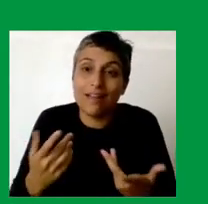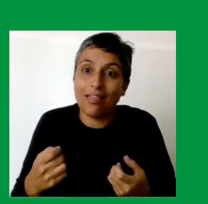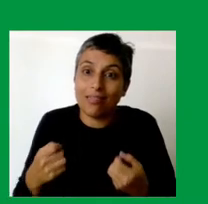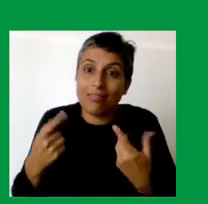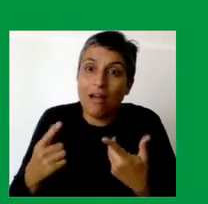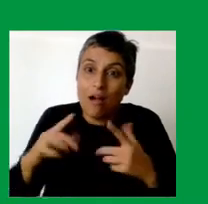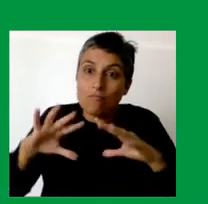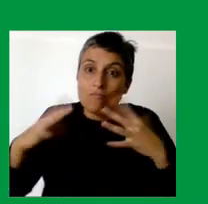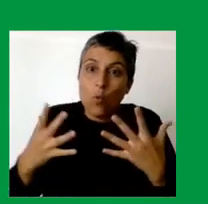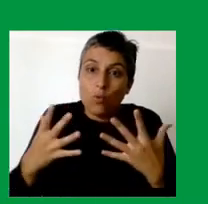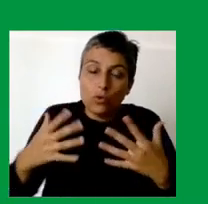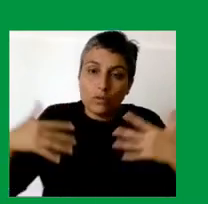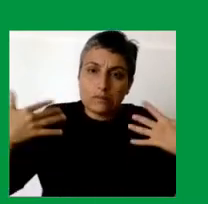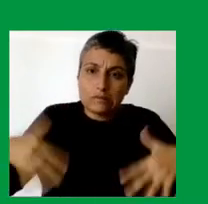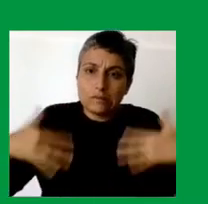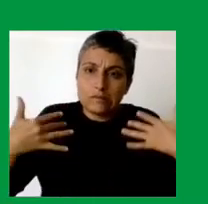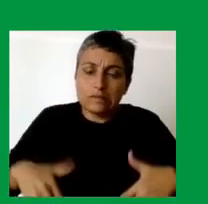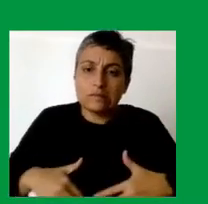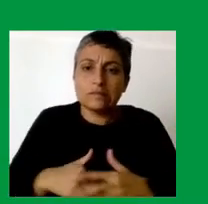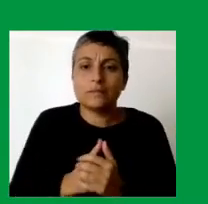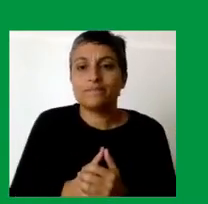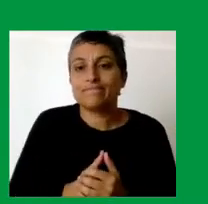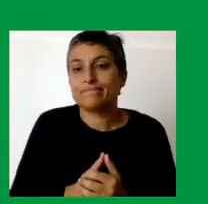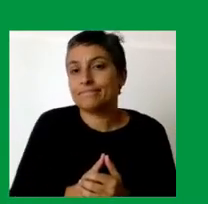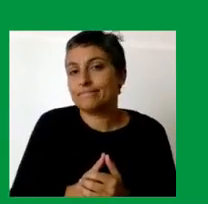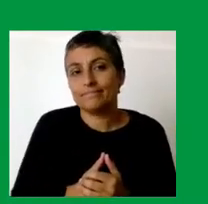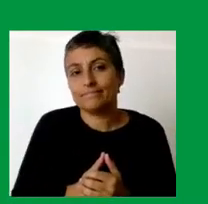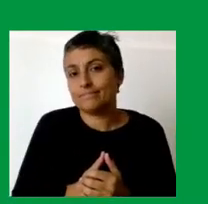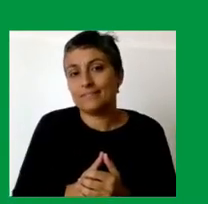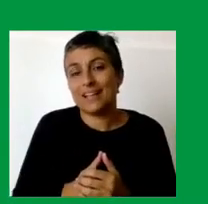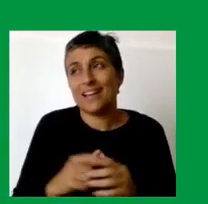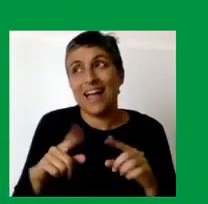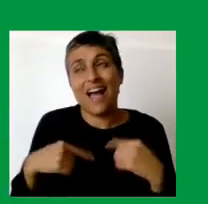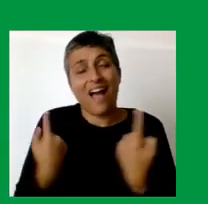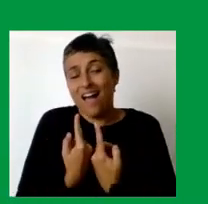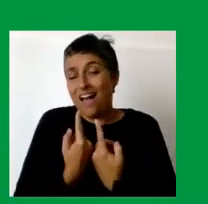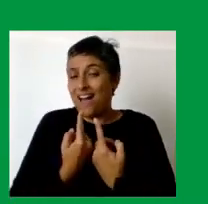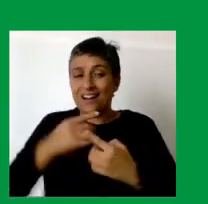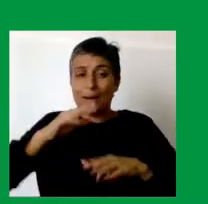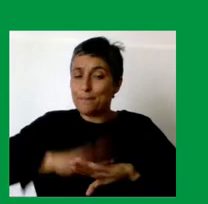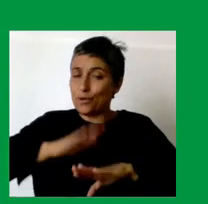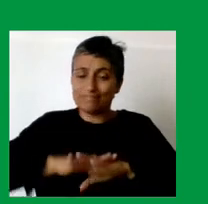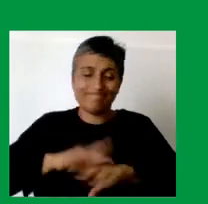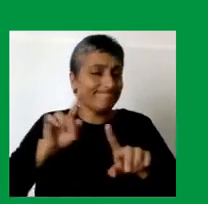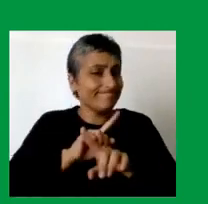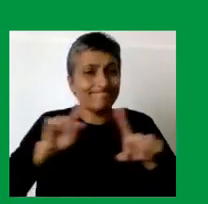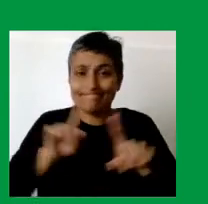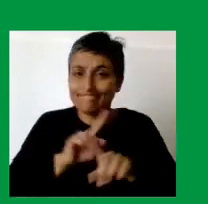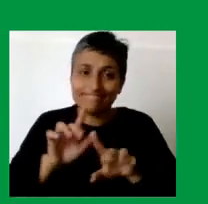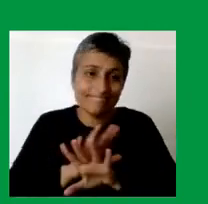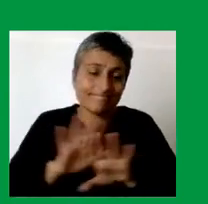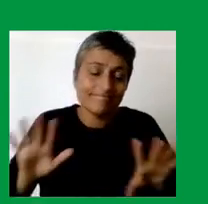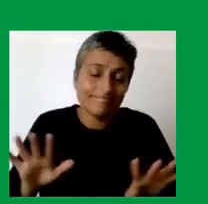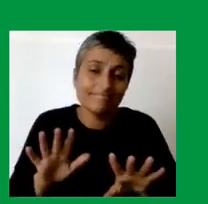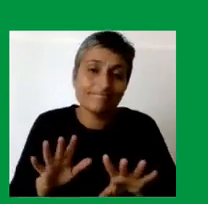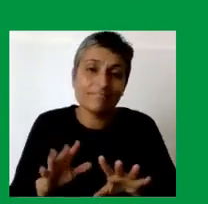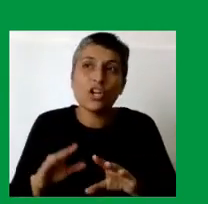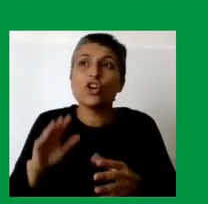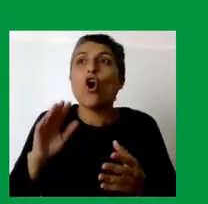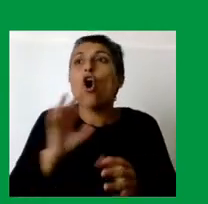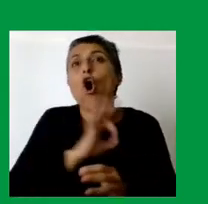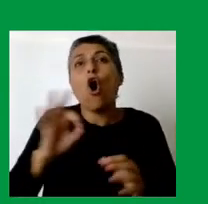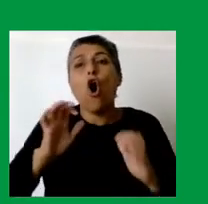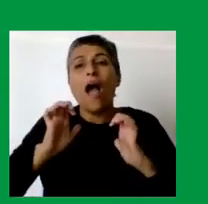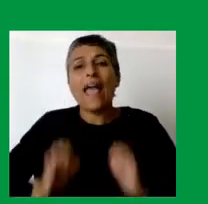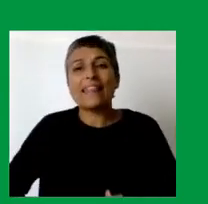tremendo, que no fuimos demasiado responsables, no fuimos demasiado éticos en cuanto al manejo